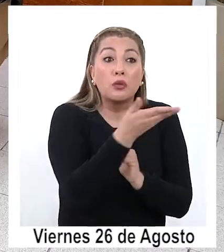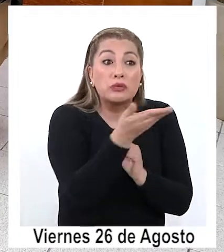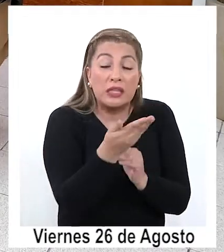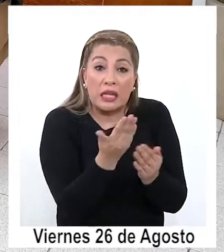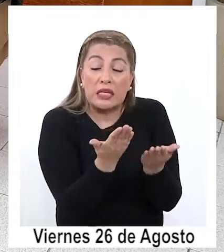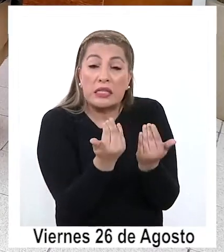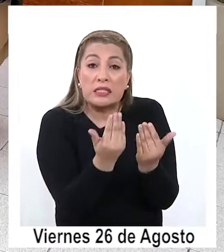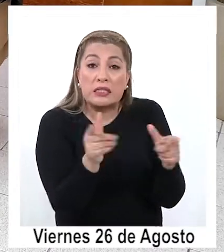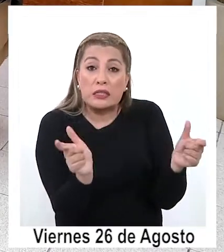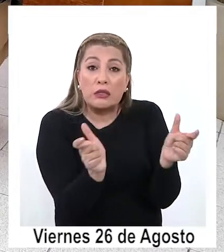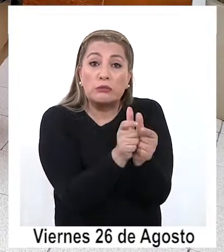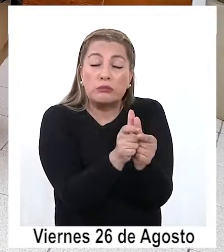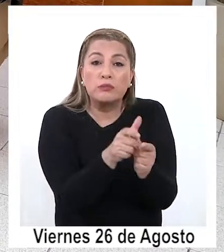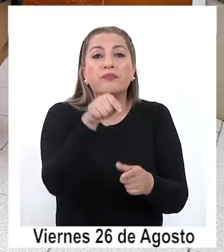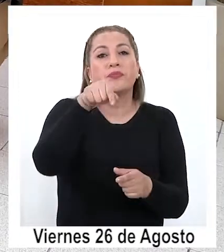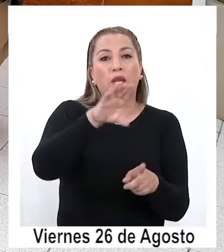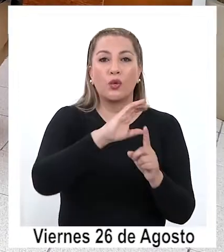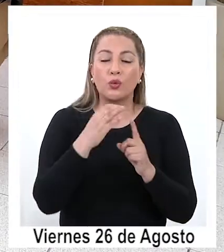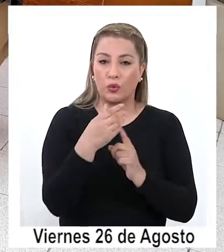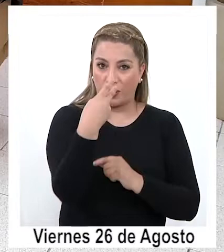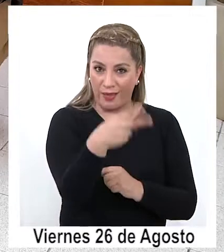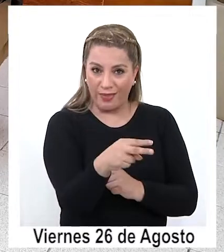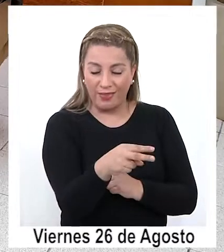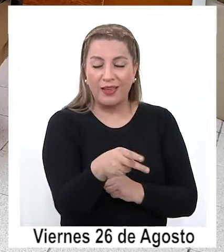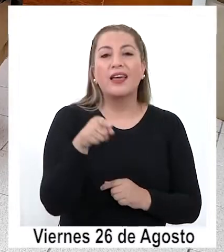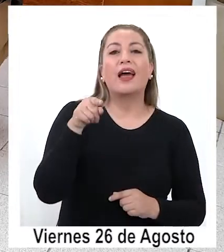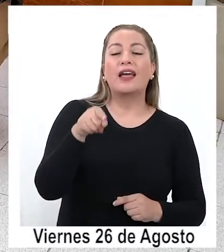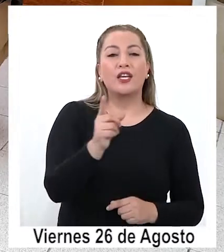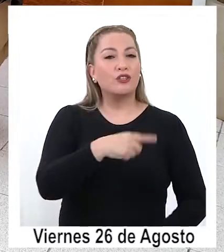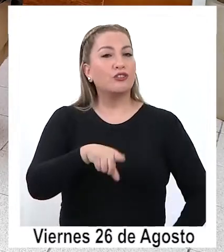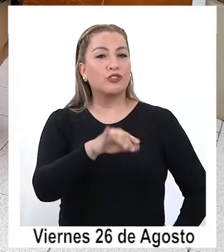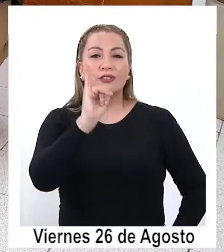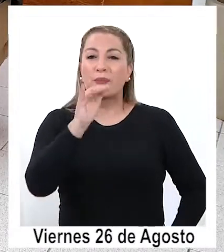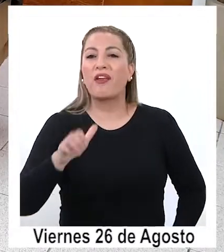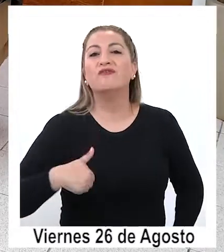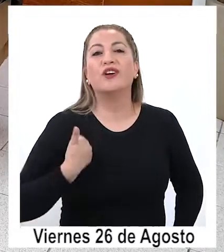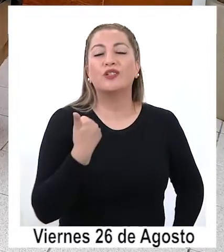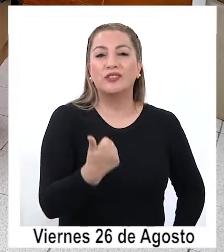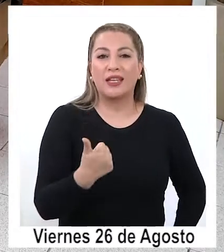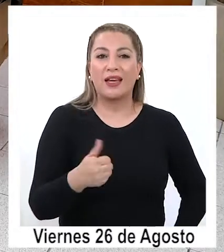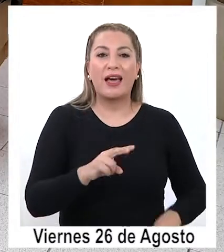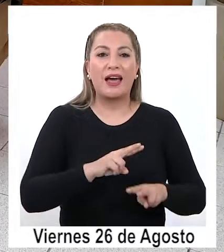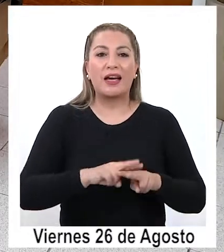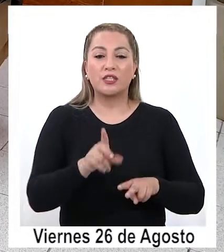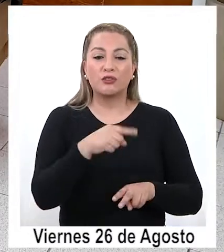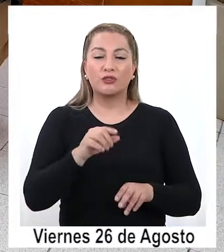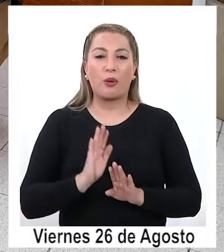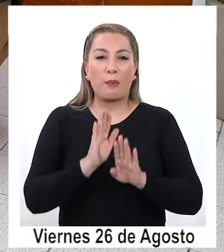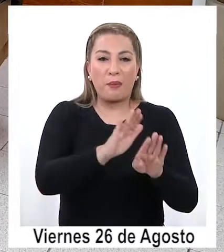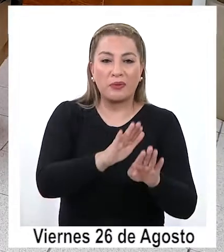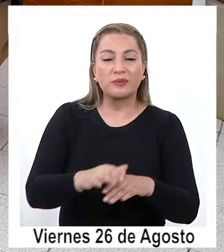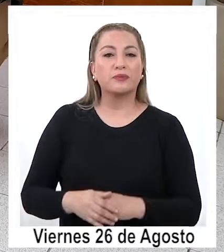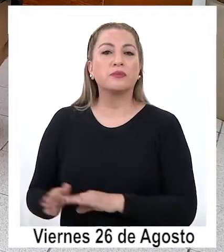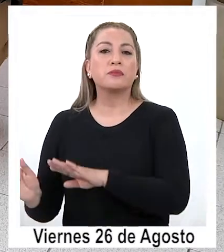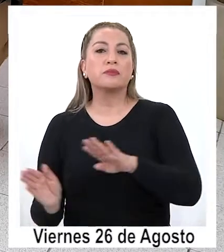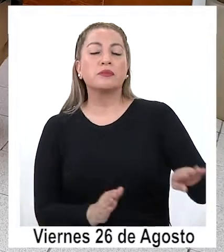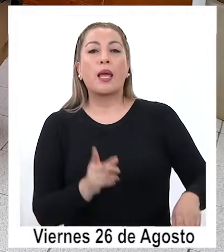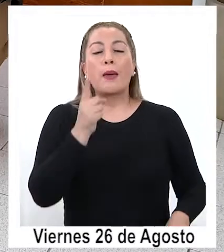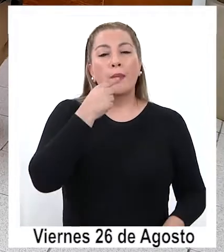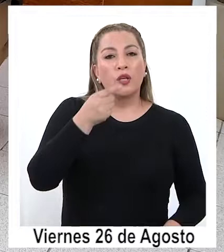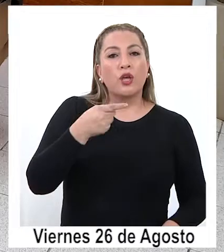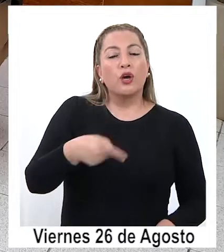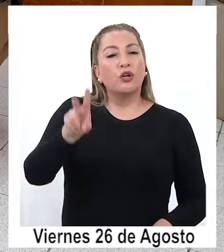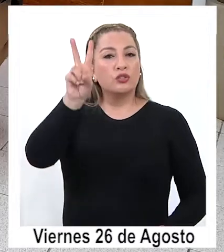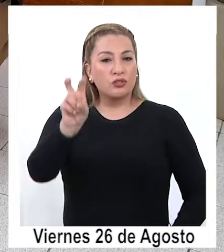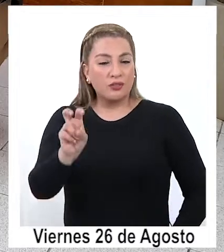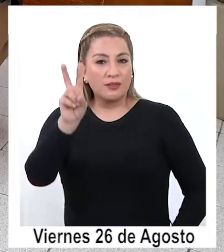de acuerdo a cómo se desenvuelven culturalmente y ahí vamos a estar siempre disponibles a ser un agente colaborador otra de las falencias